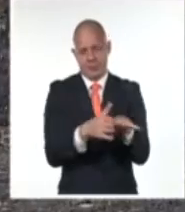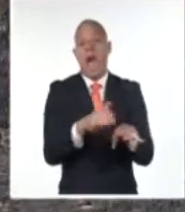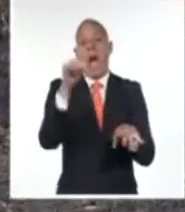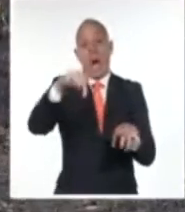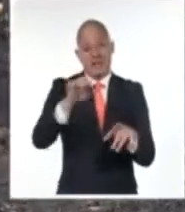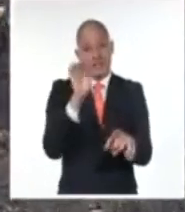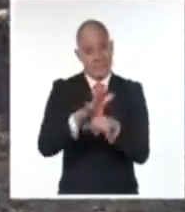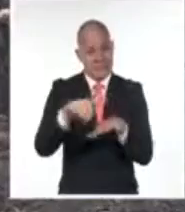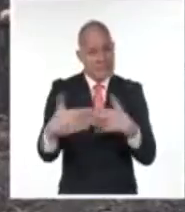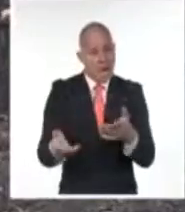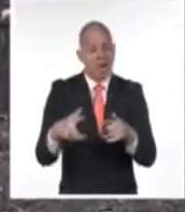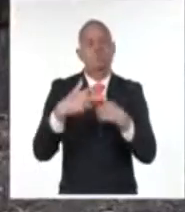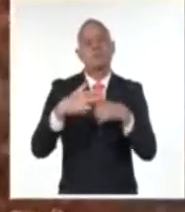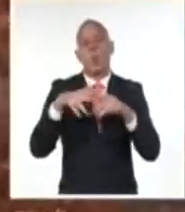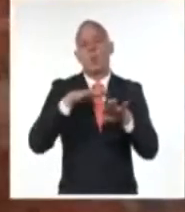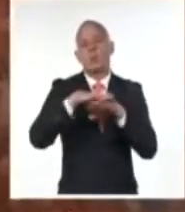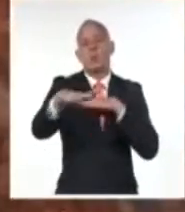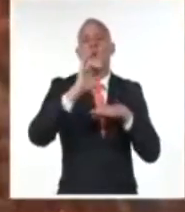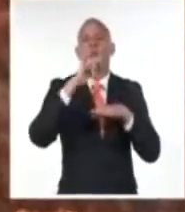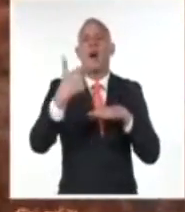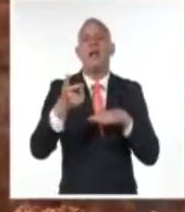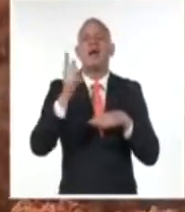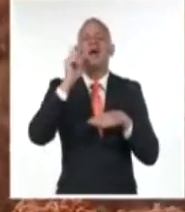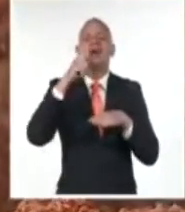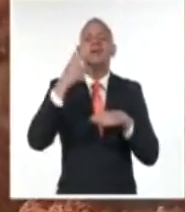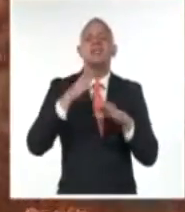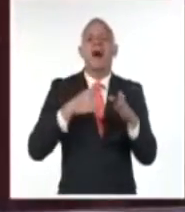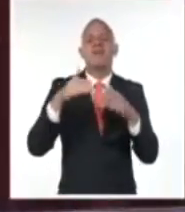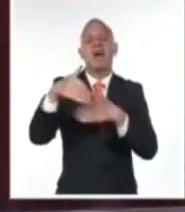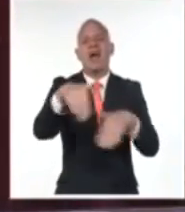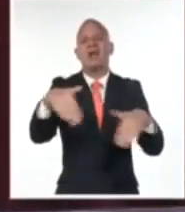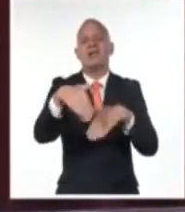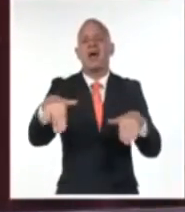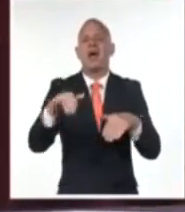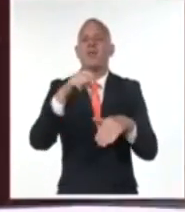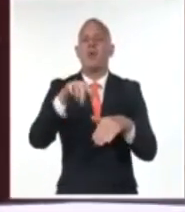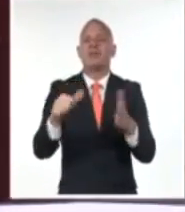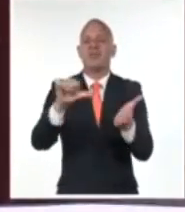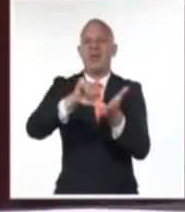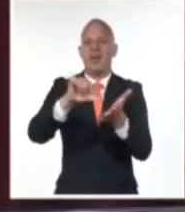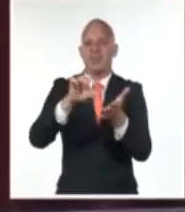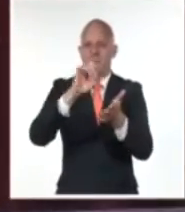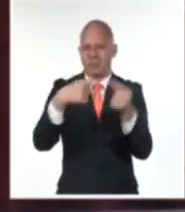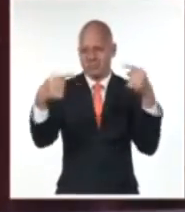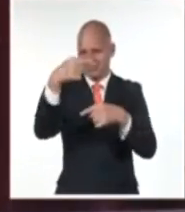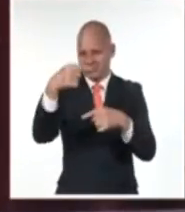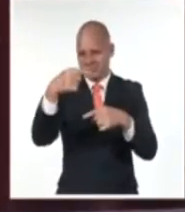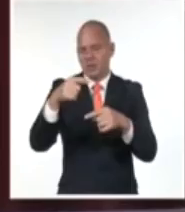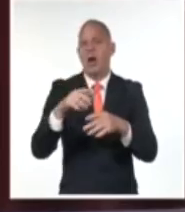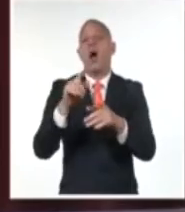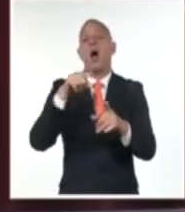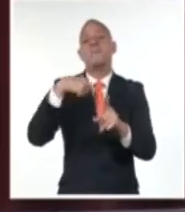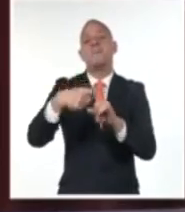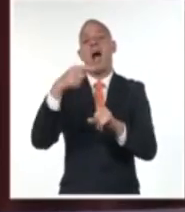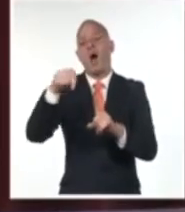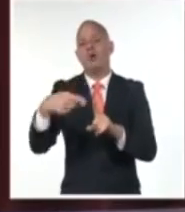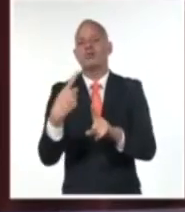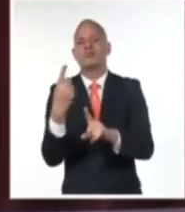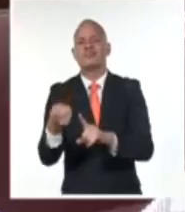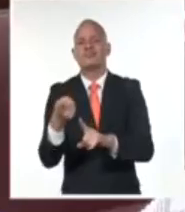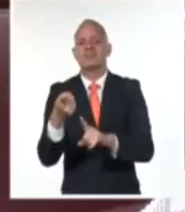la carretera central. Marrero reconoció que aunque se pudo avanzar más, los trabajadores de la